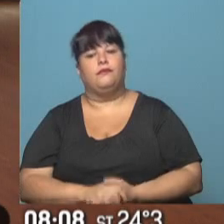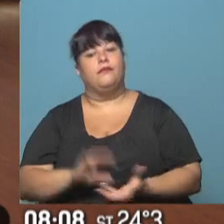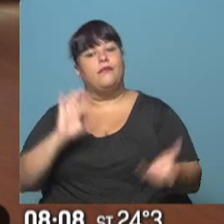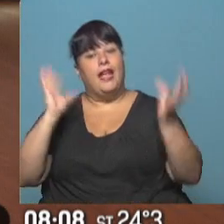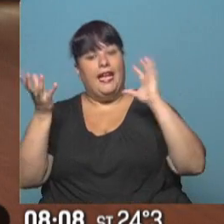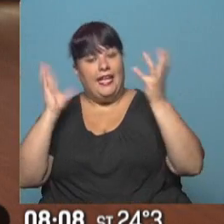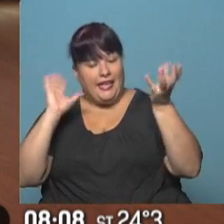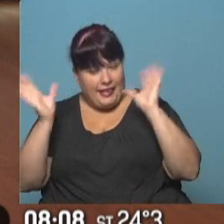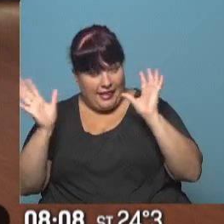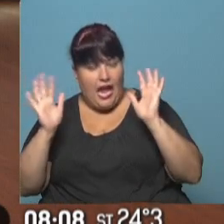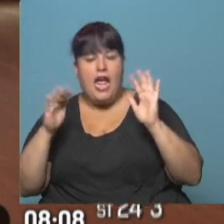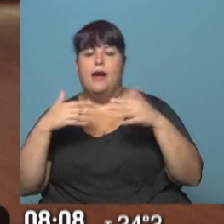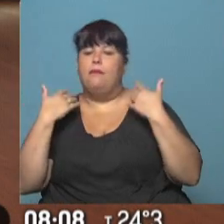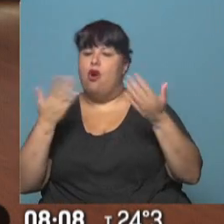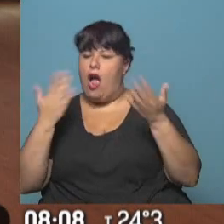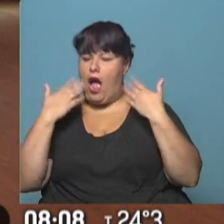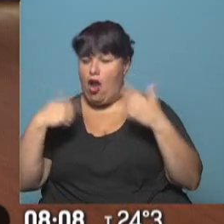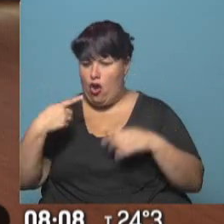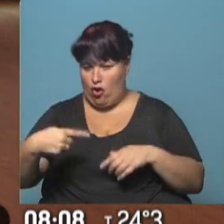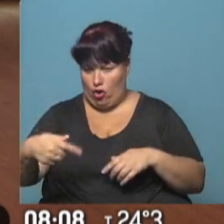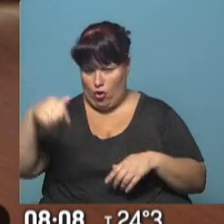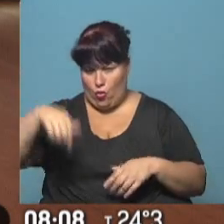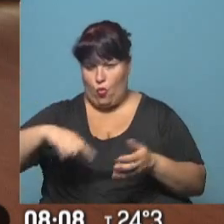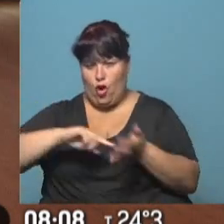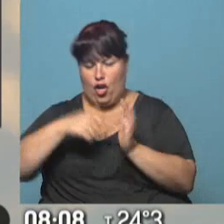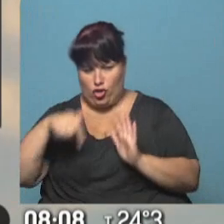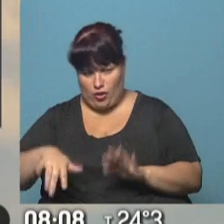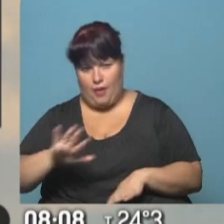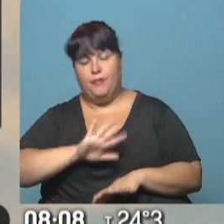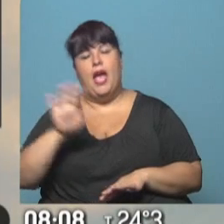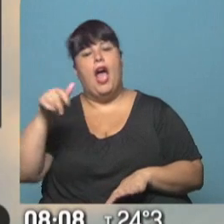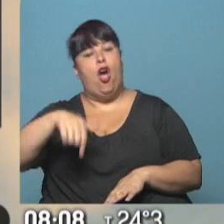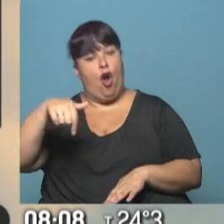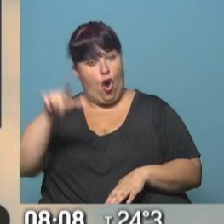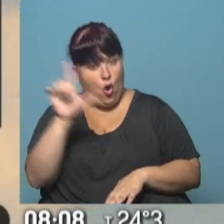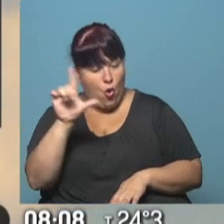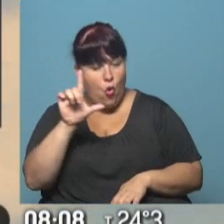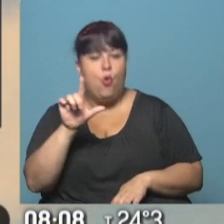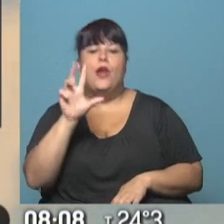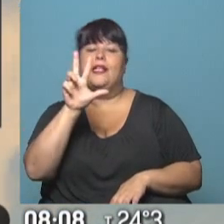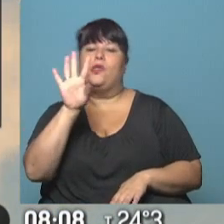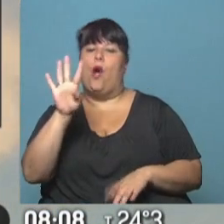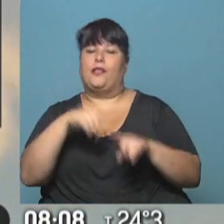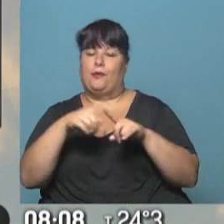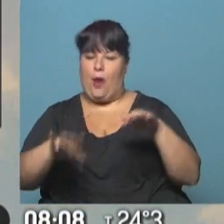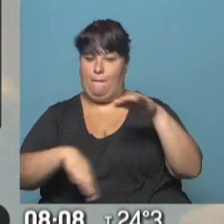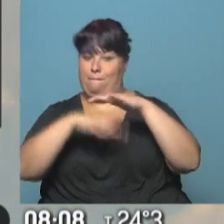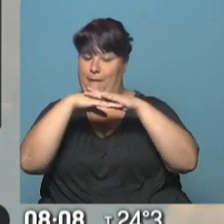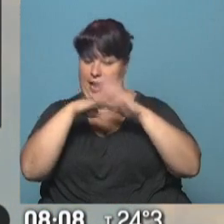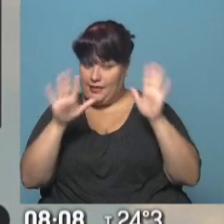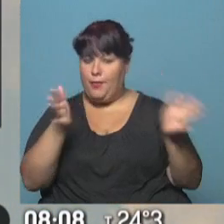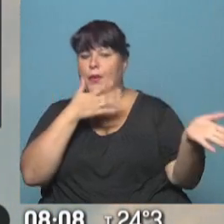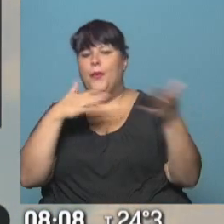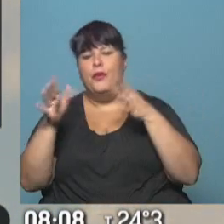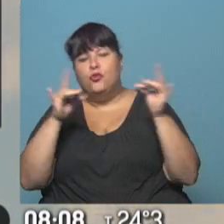Las condiciones meteorológicas serán de mucho calor en los próximos días aquí en la ciudad de Buenos Aires. Ya a partir de hoy lunes, 34 grados será la temperatura máxima, con